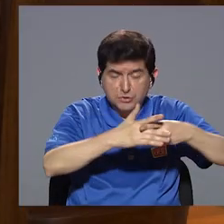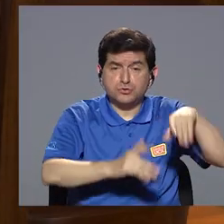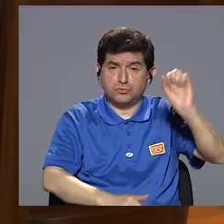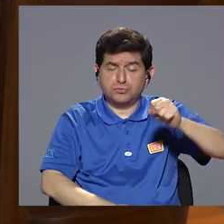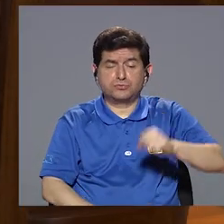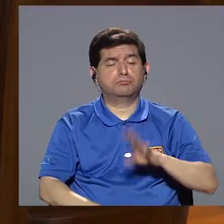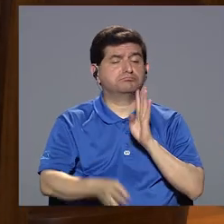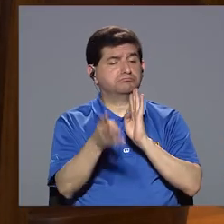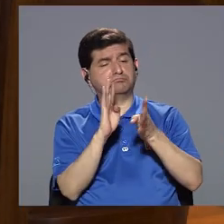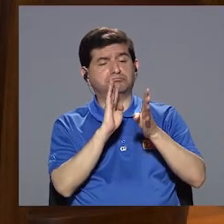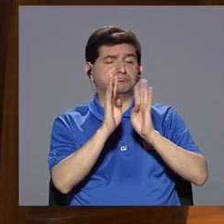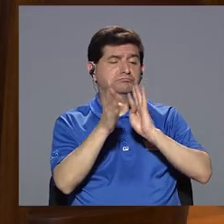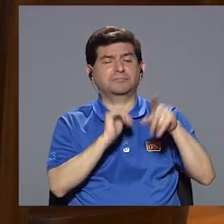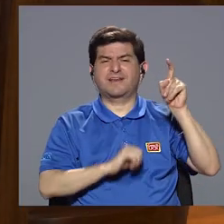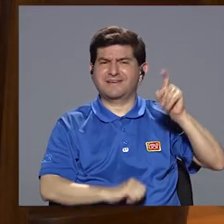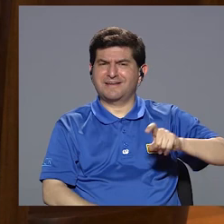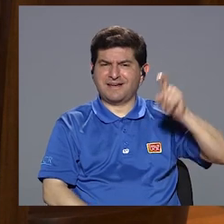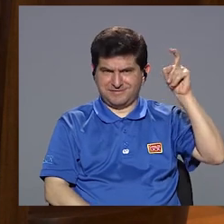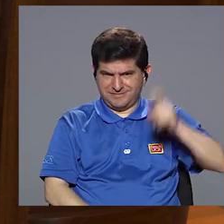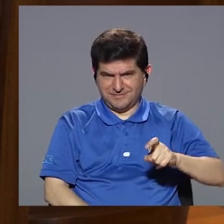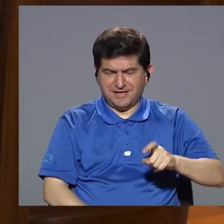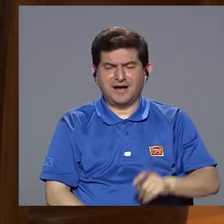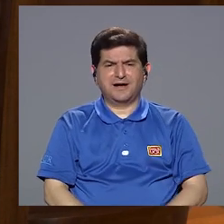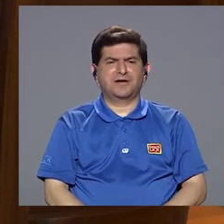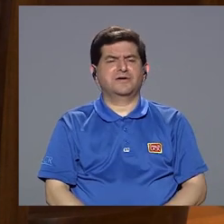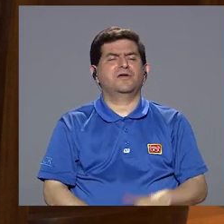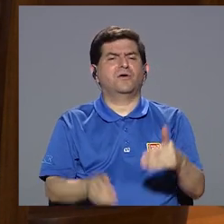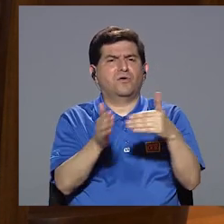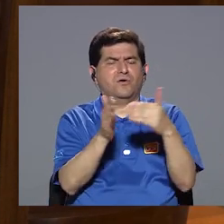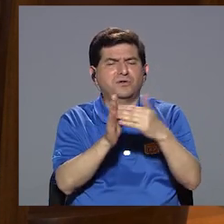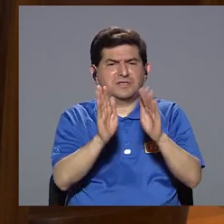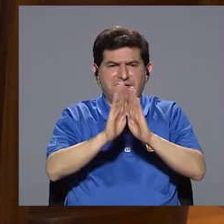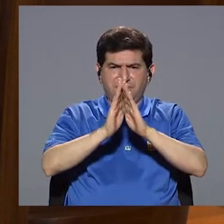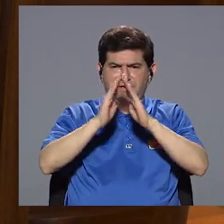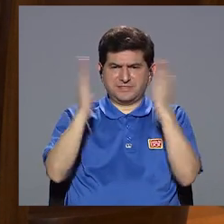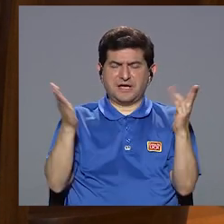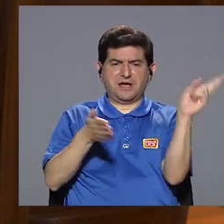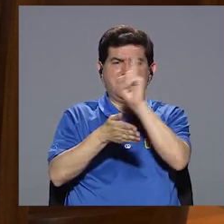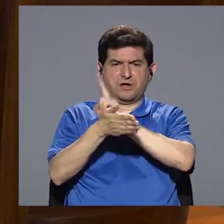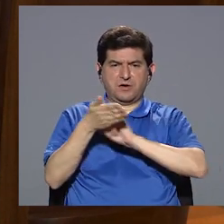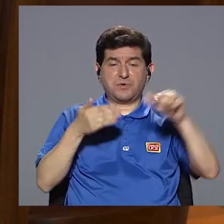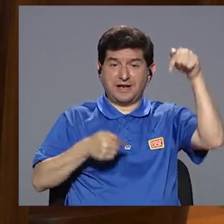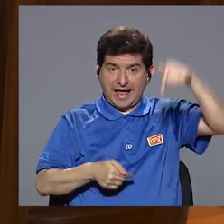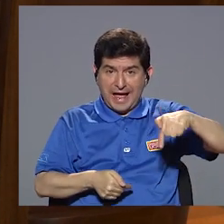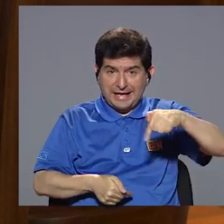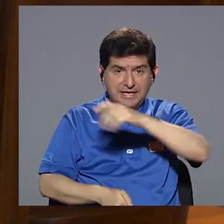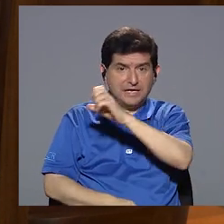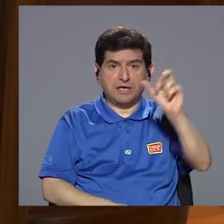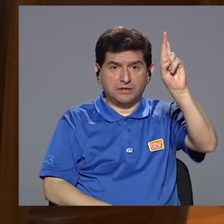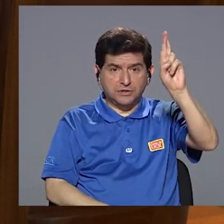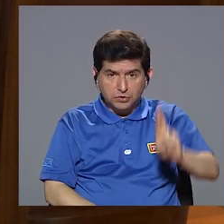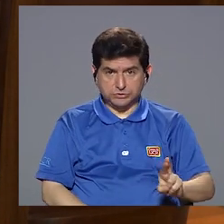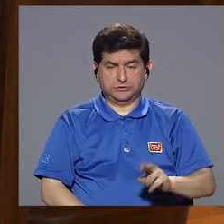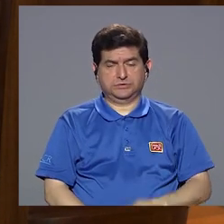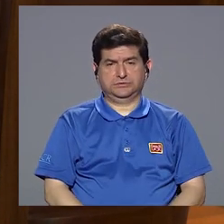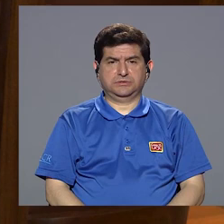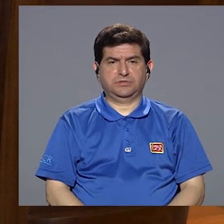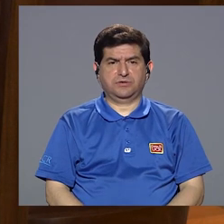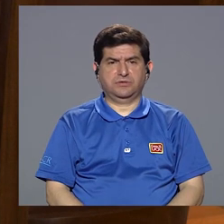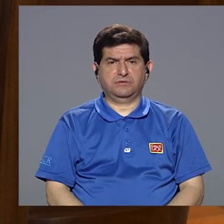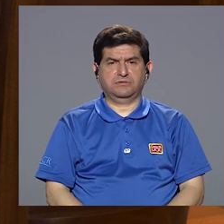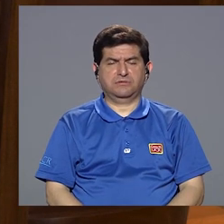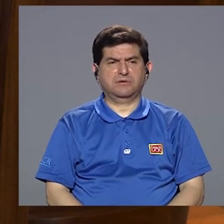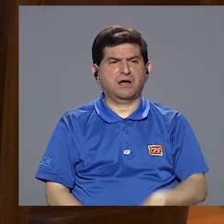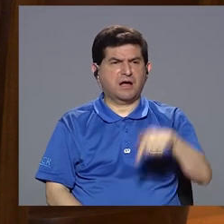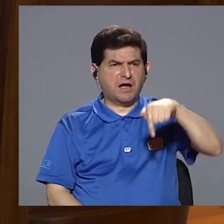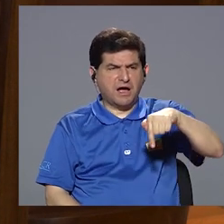empezó a conversar sobre la necesidad de reabrir la universidad en costa rica